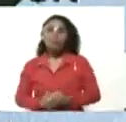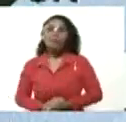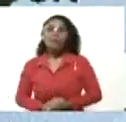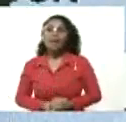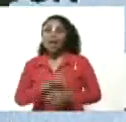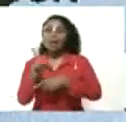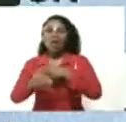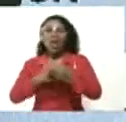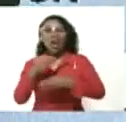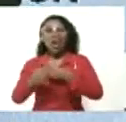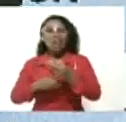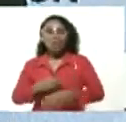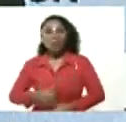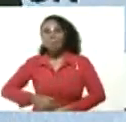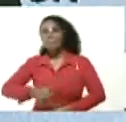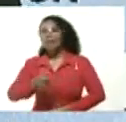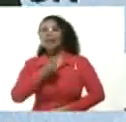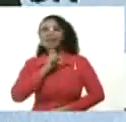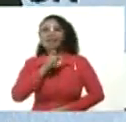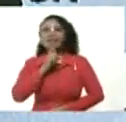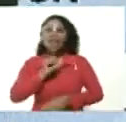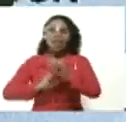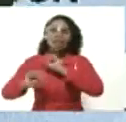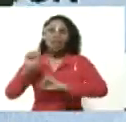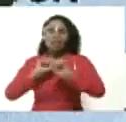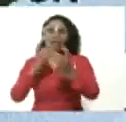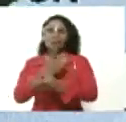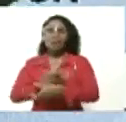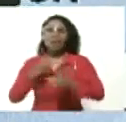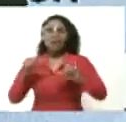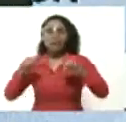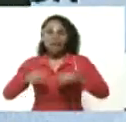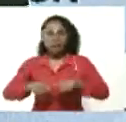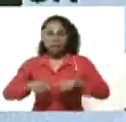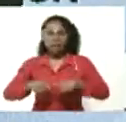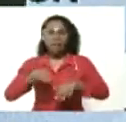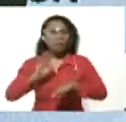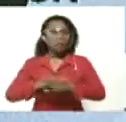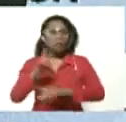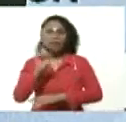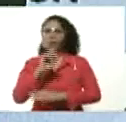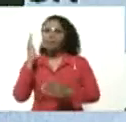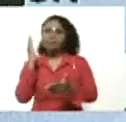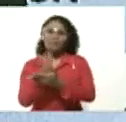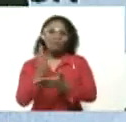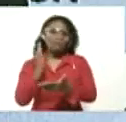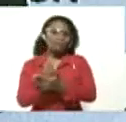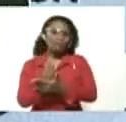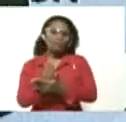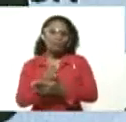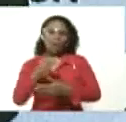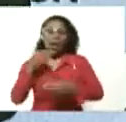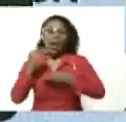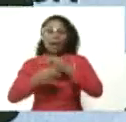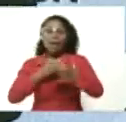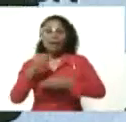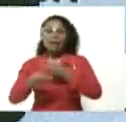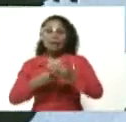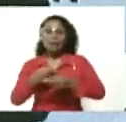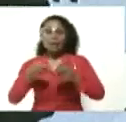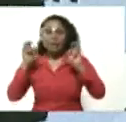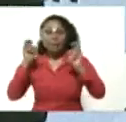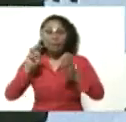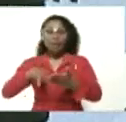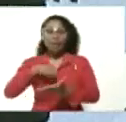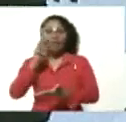hecho siempre más difícil la defensa de la democracia en este continente. Porque no siempre ha existido una burguesía nacional en todos